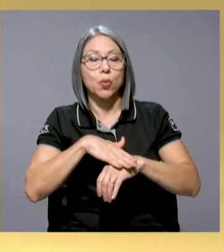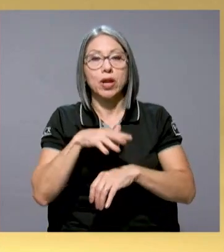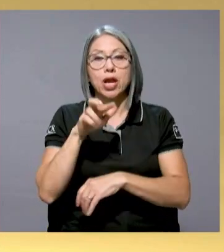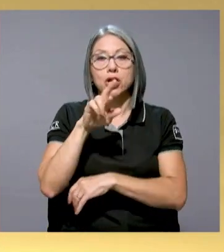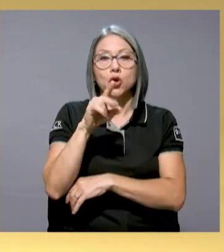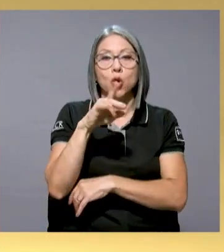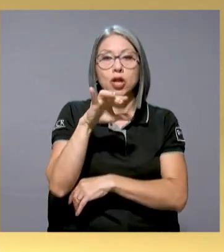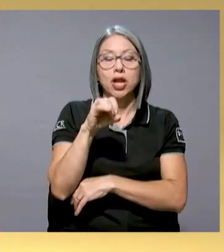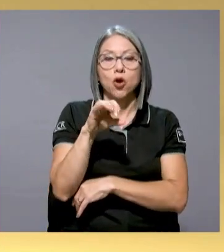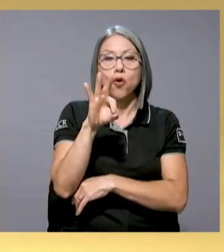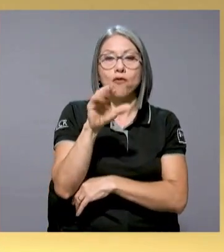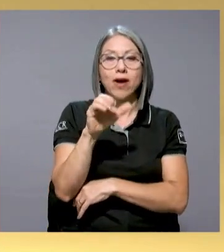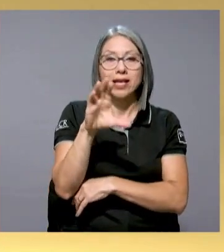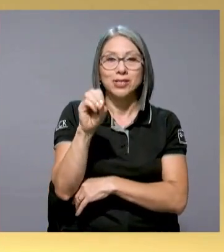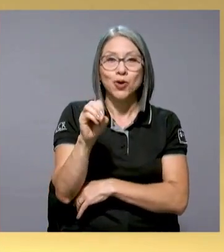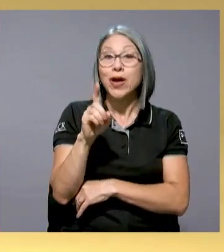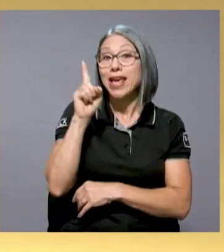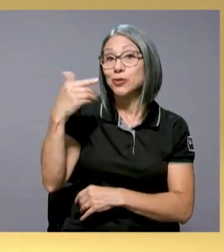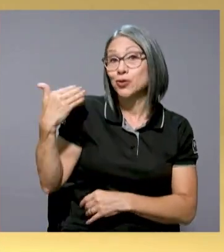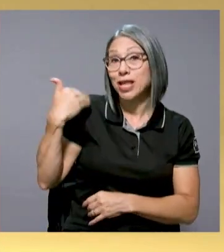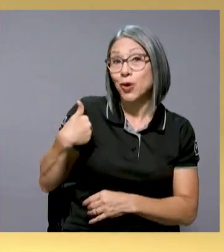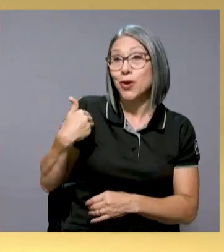un señor que tiene nombre de campus,